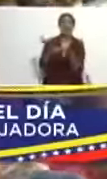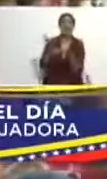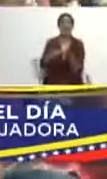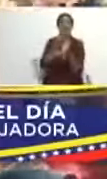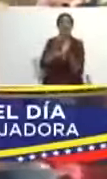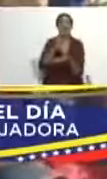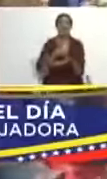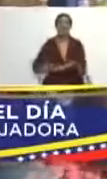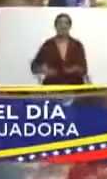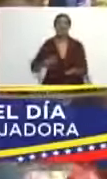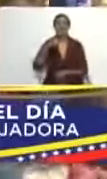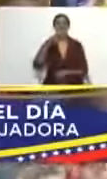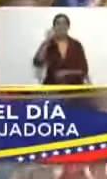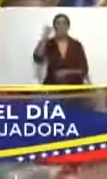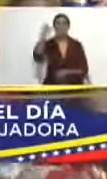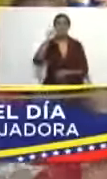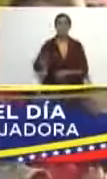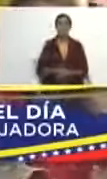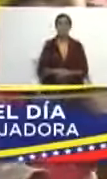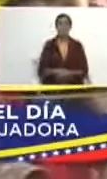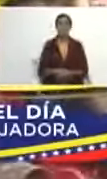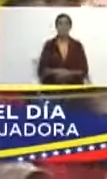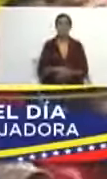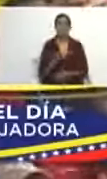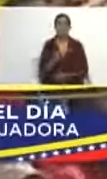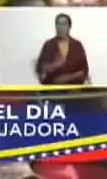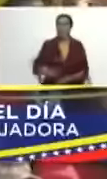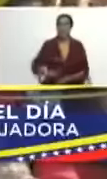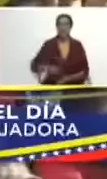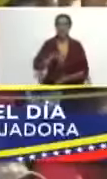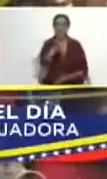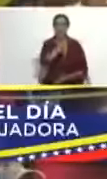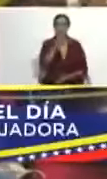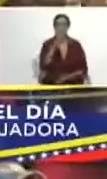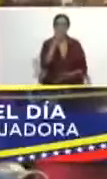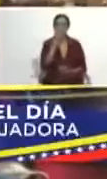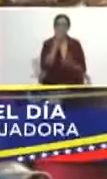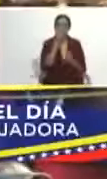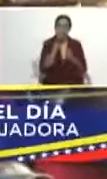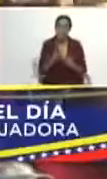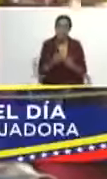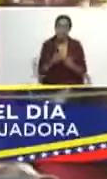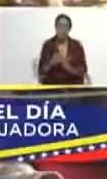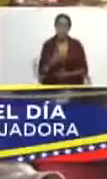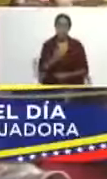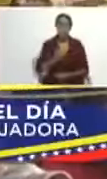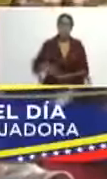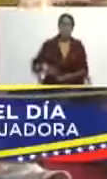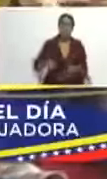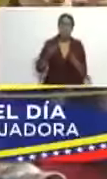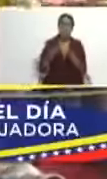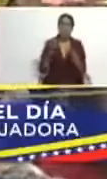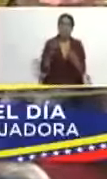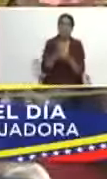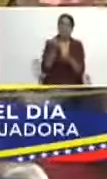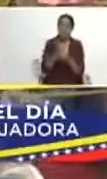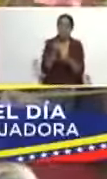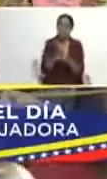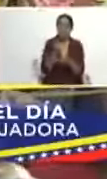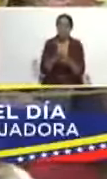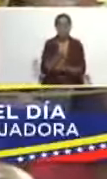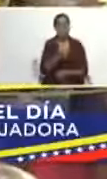Maduro, presidente de los pobres, presidente de la clase obrera,